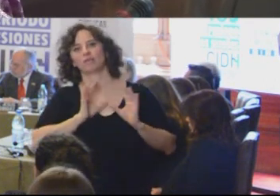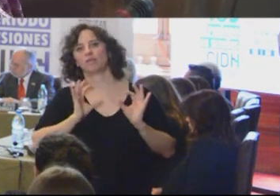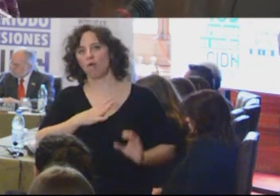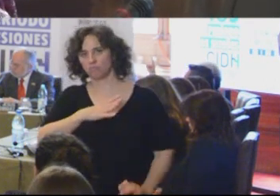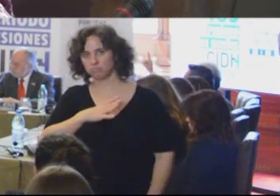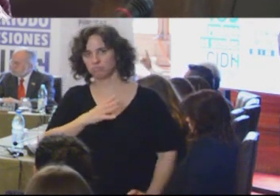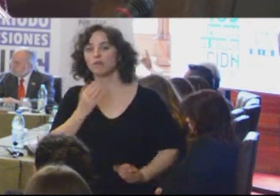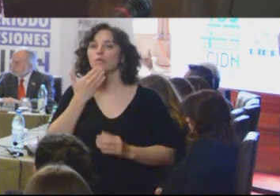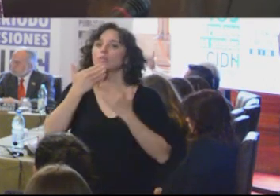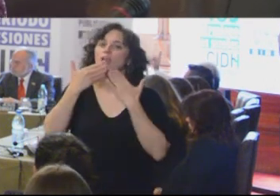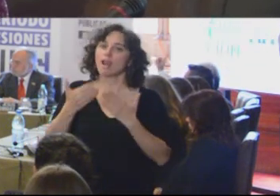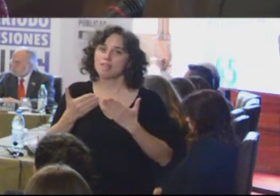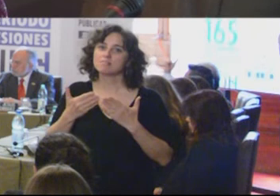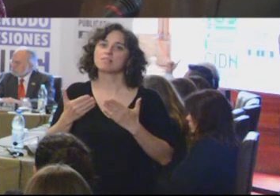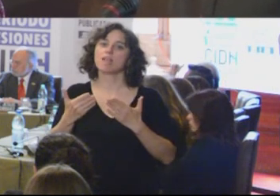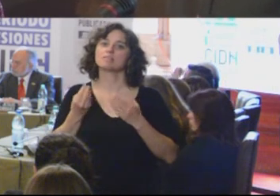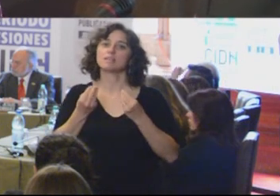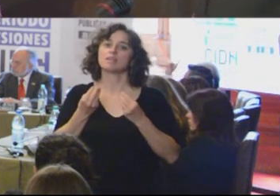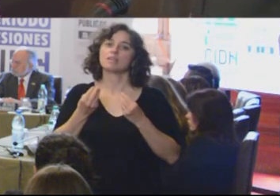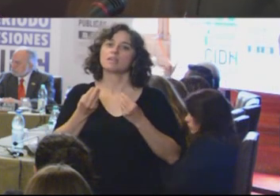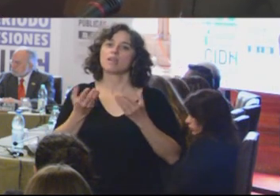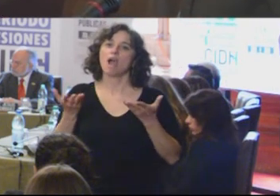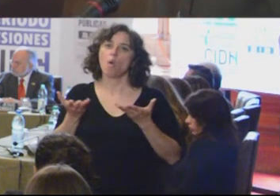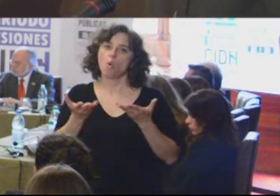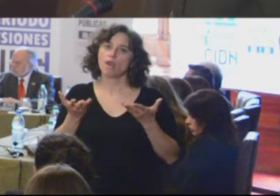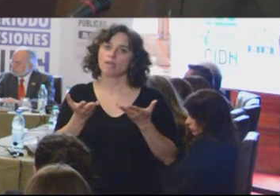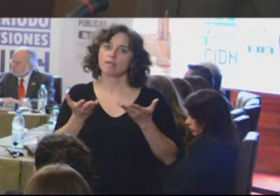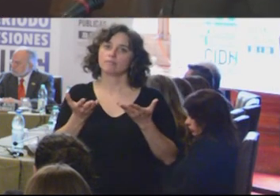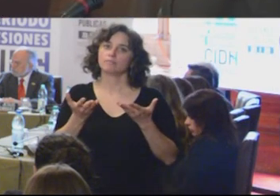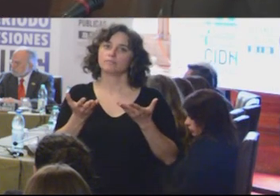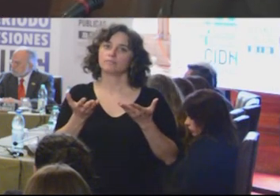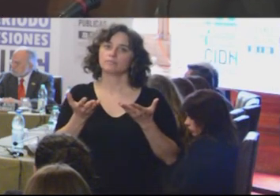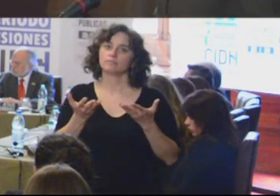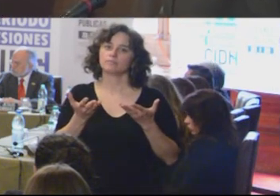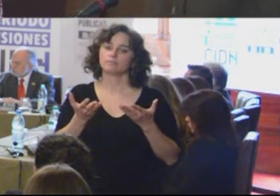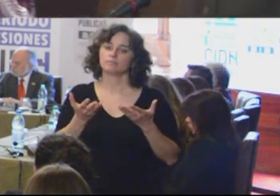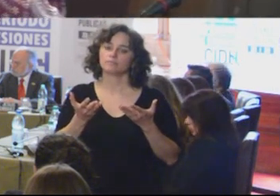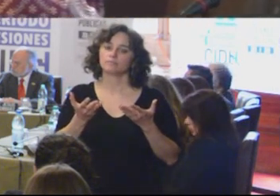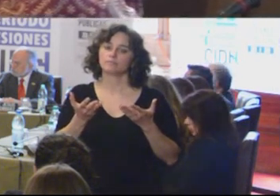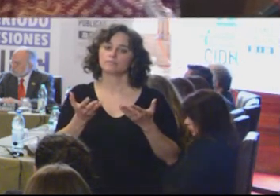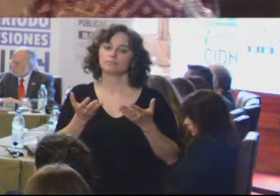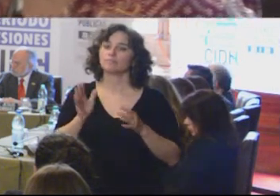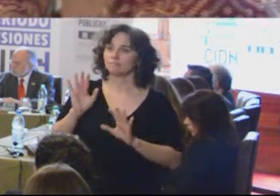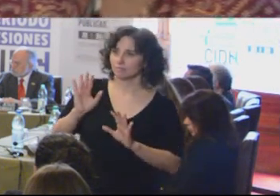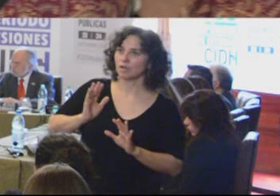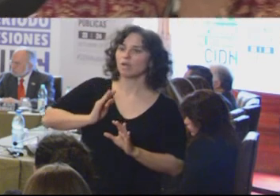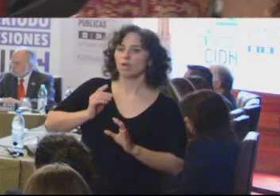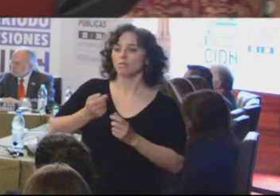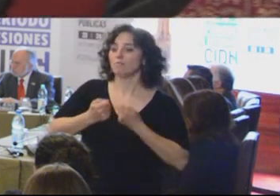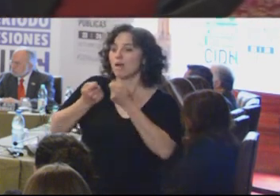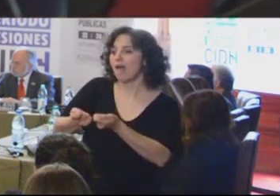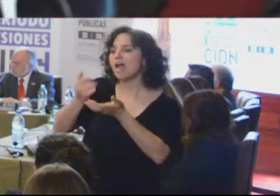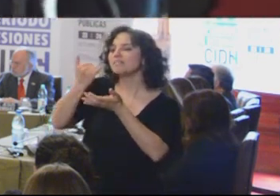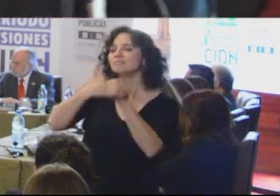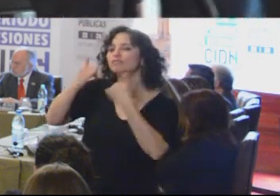muchas gracias y damos qué pena señora comisionada para hacer entrega del